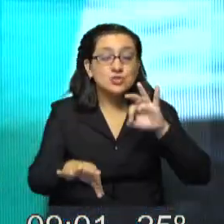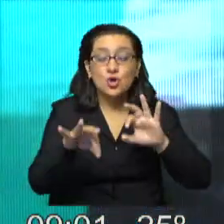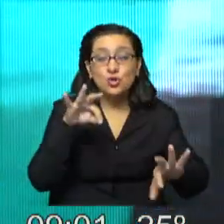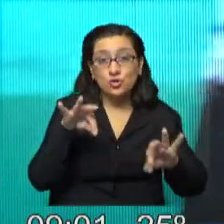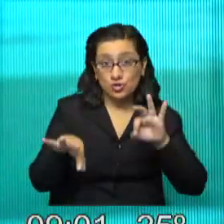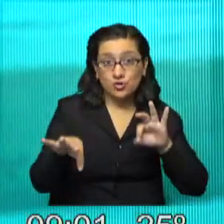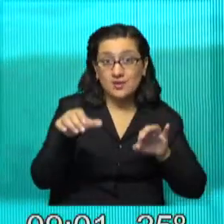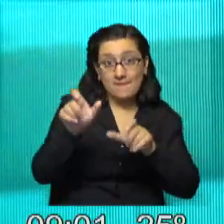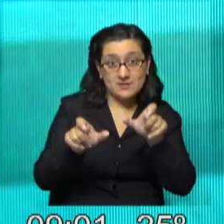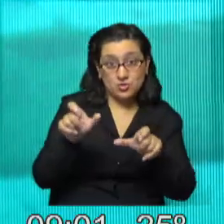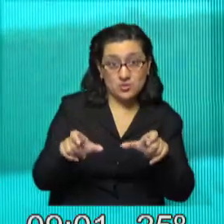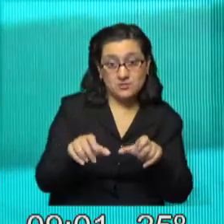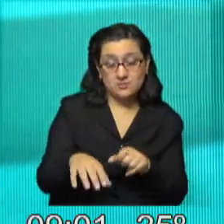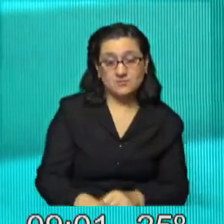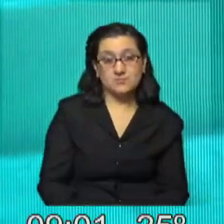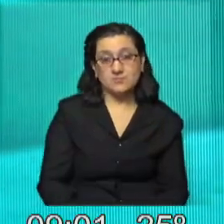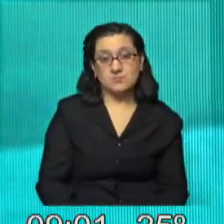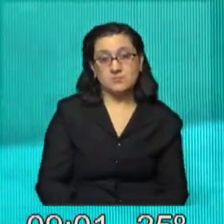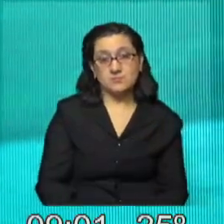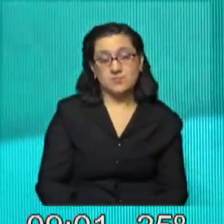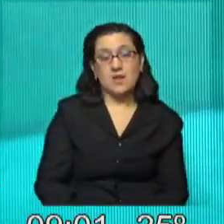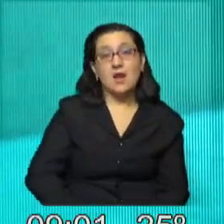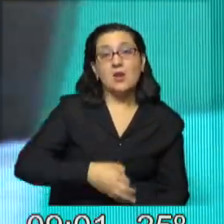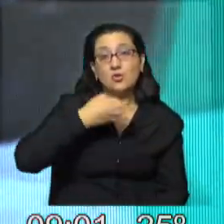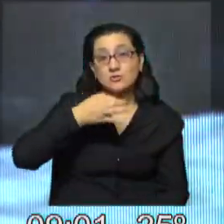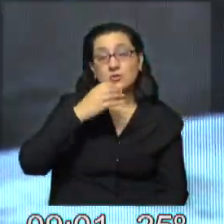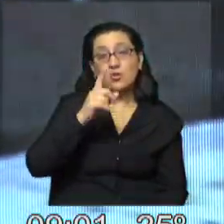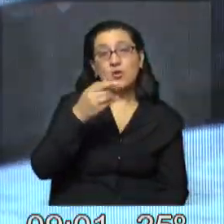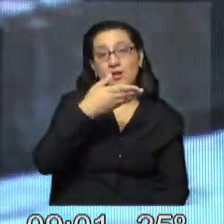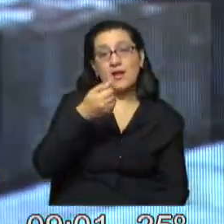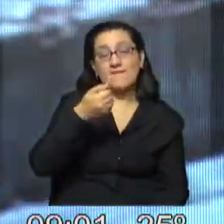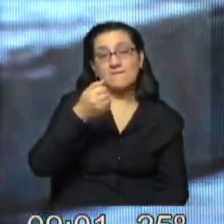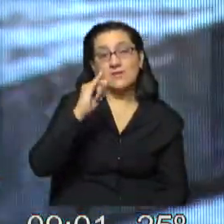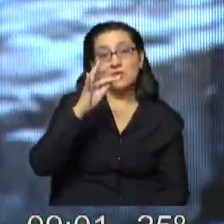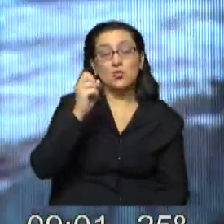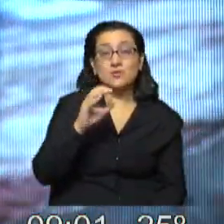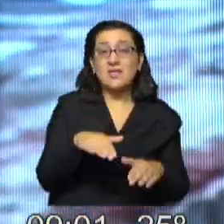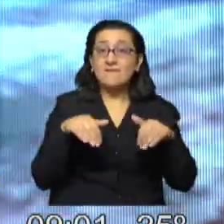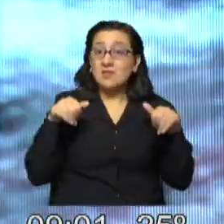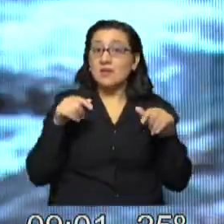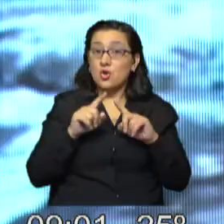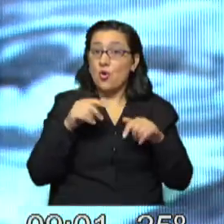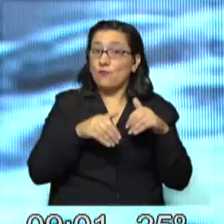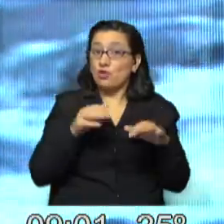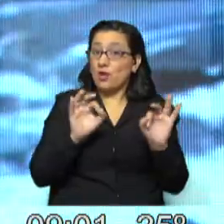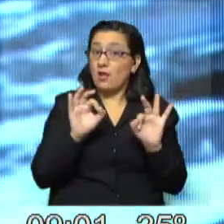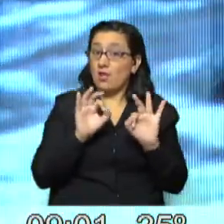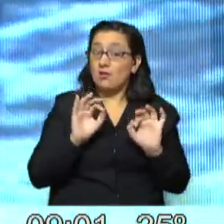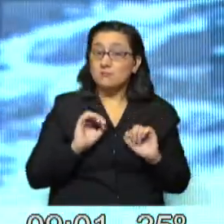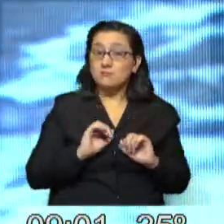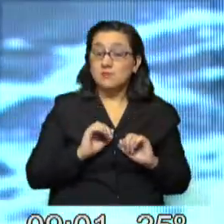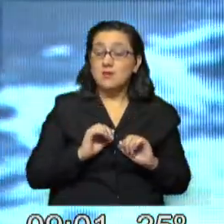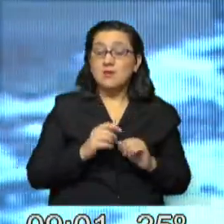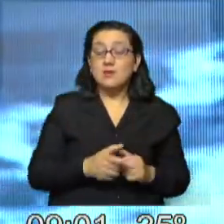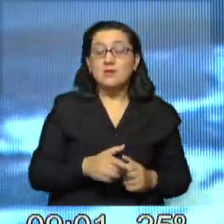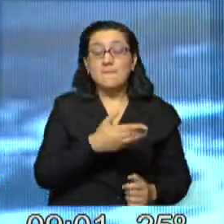coachings, el consejero Gavito Sobri se abstiene de votar. Ajá. Y Robert